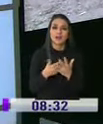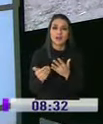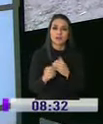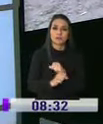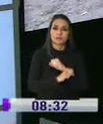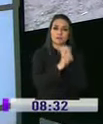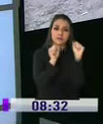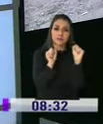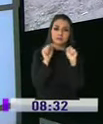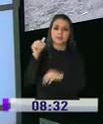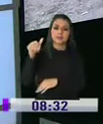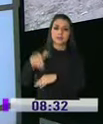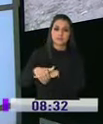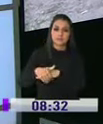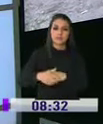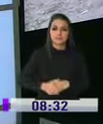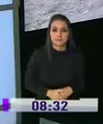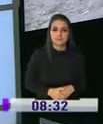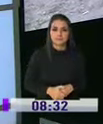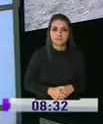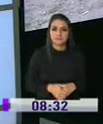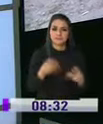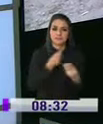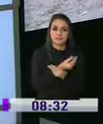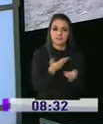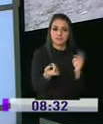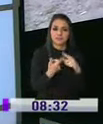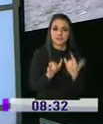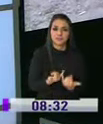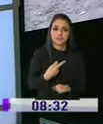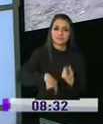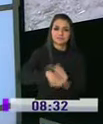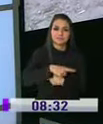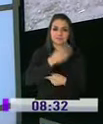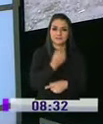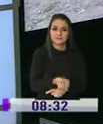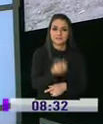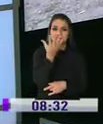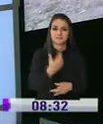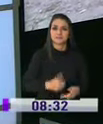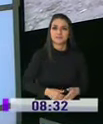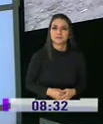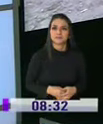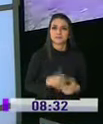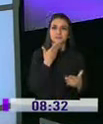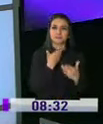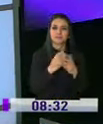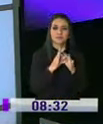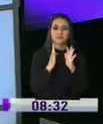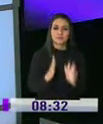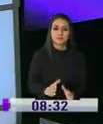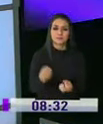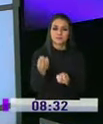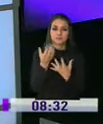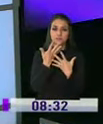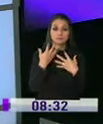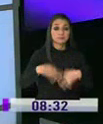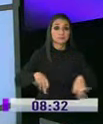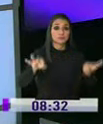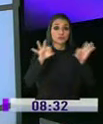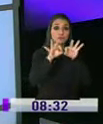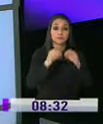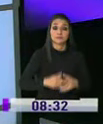como hora pico. Estas son las novedades, retornamos con ustedes, un buen día. Gracias por esa información, Iván, importantísimo entonces de